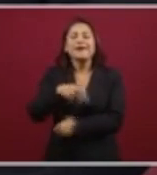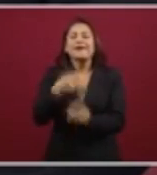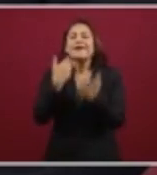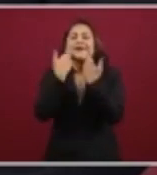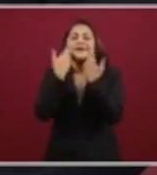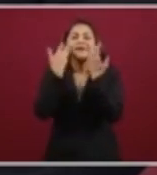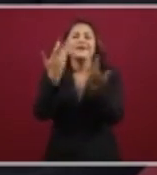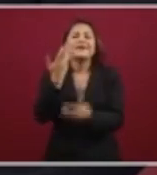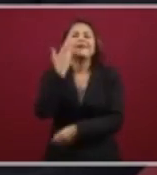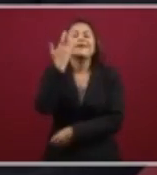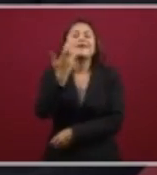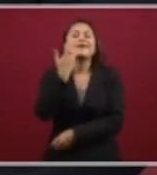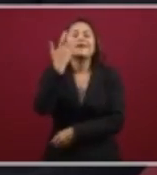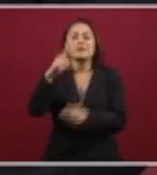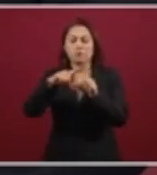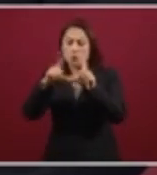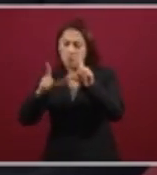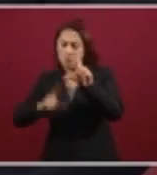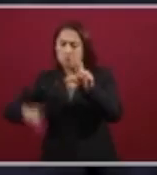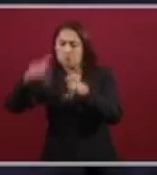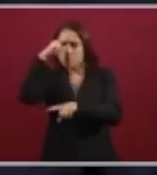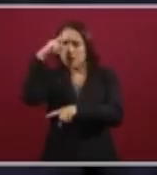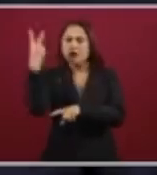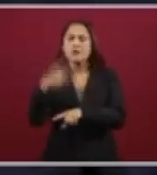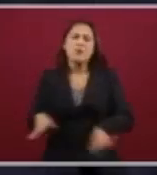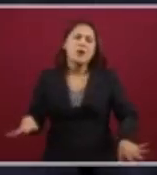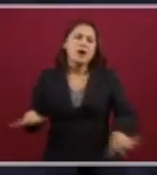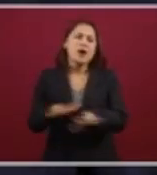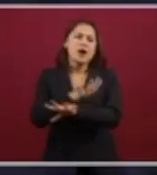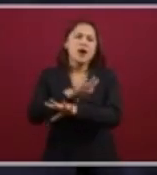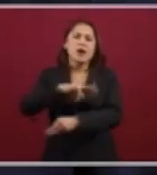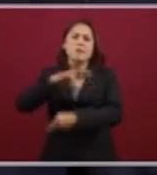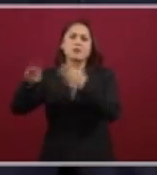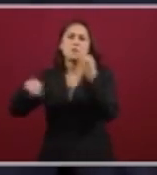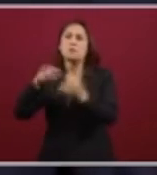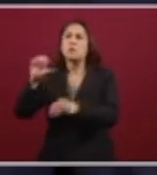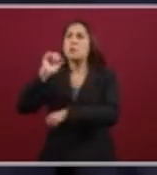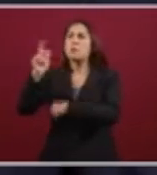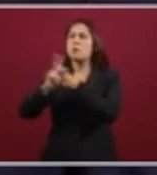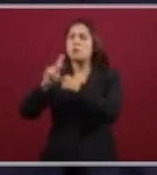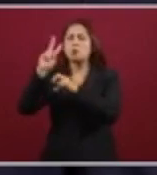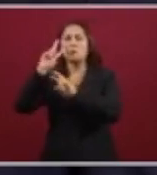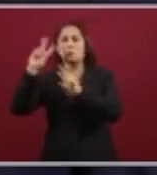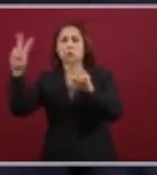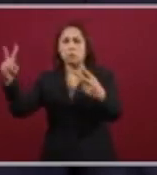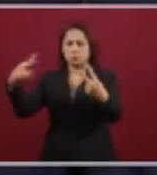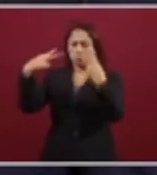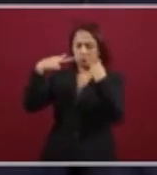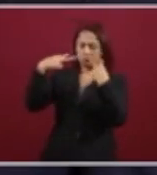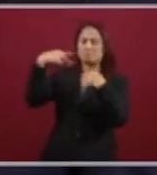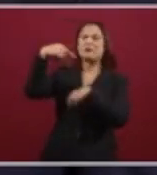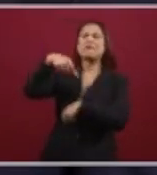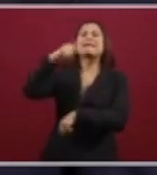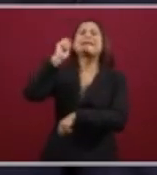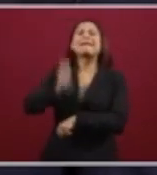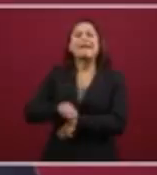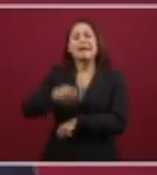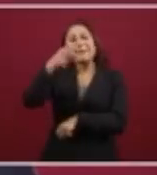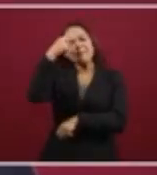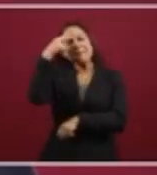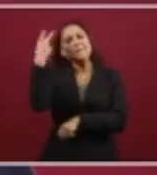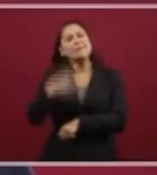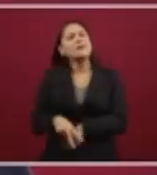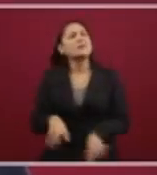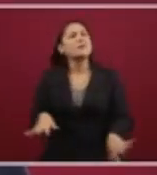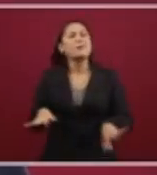mundo. No es la imagen de